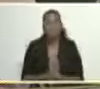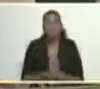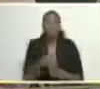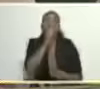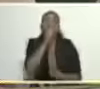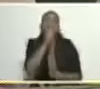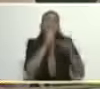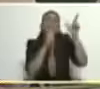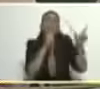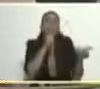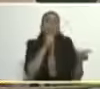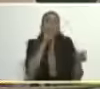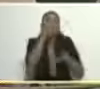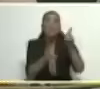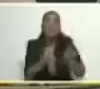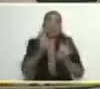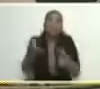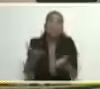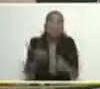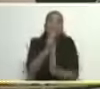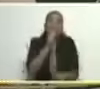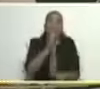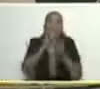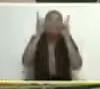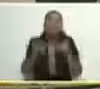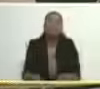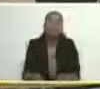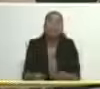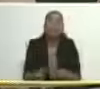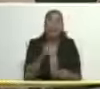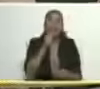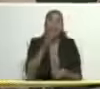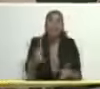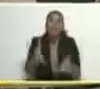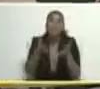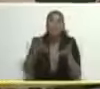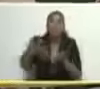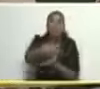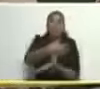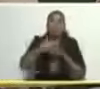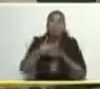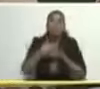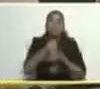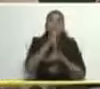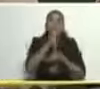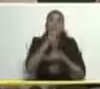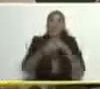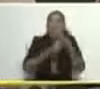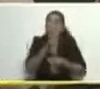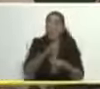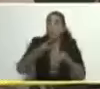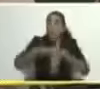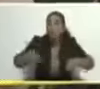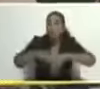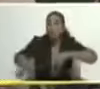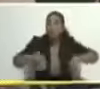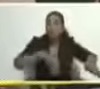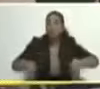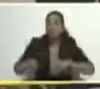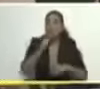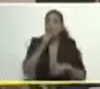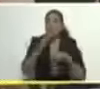¿Quién determina qué pasa con los recursos? ¿Quién obtiene los recursos? ¿Cómo se distribuyen esos